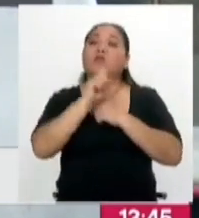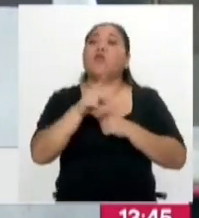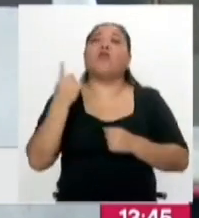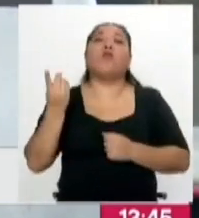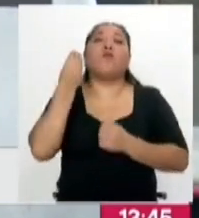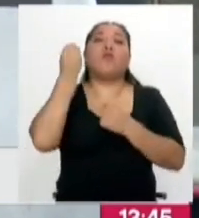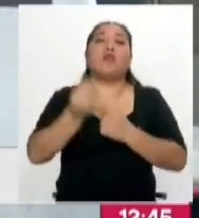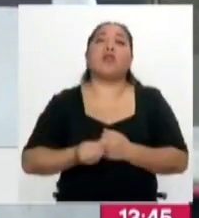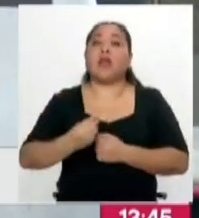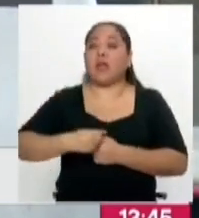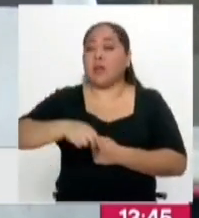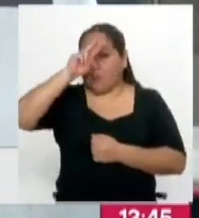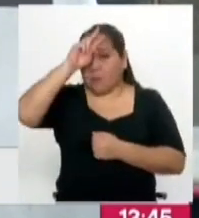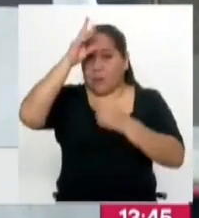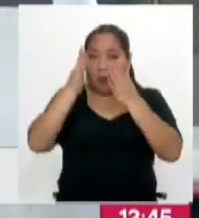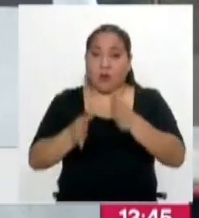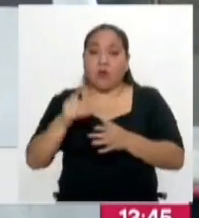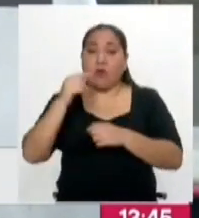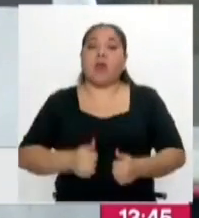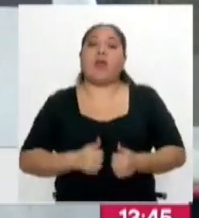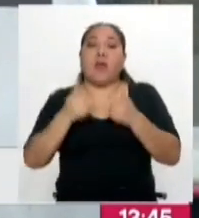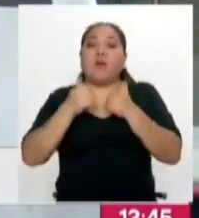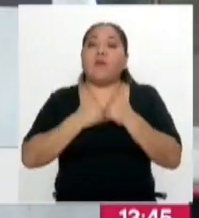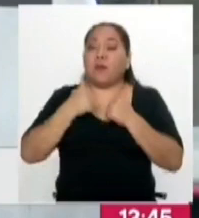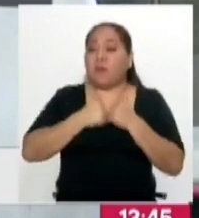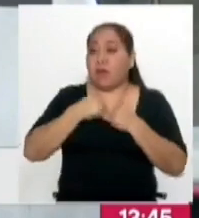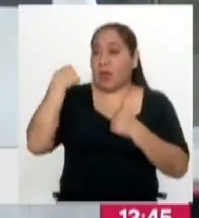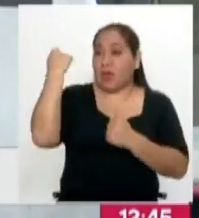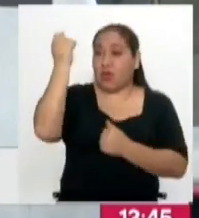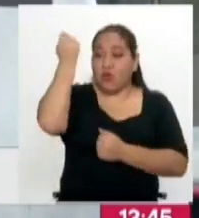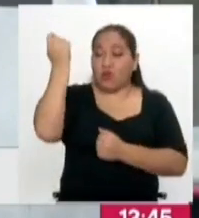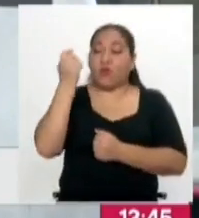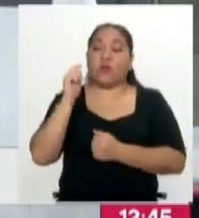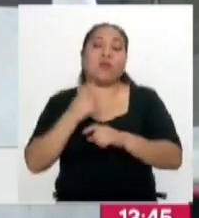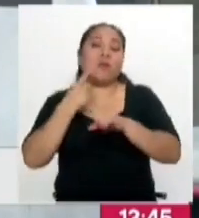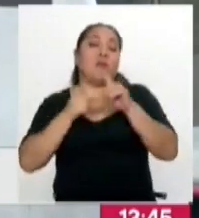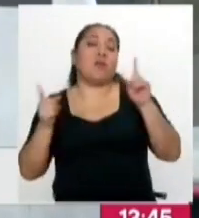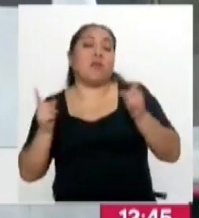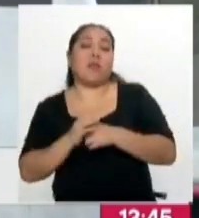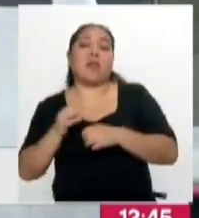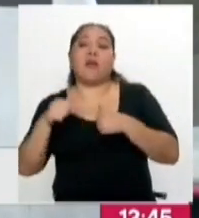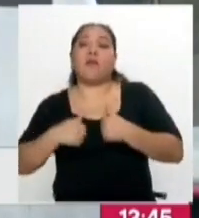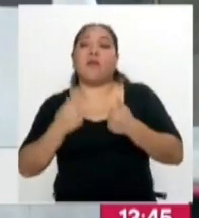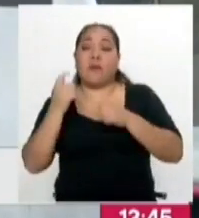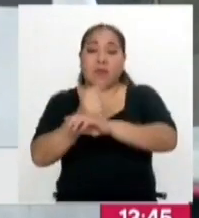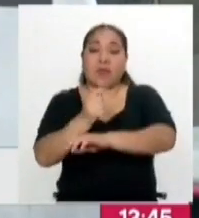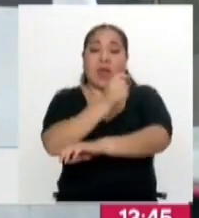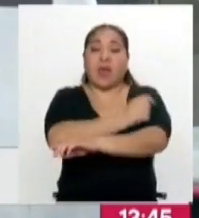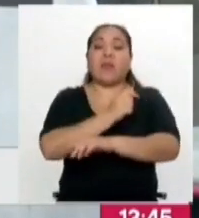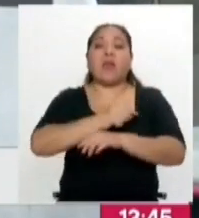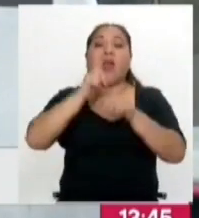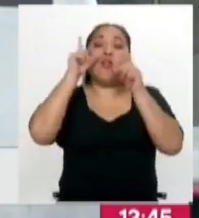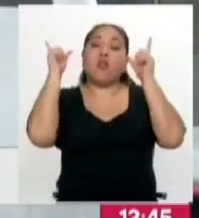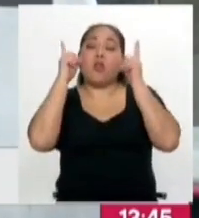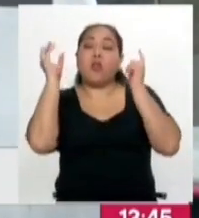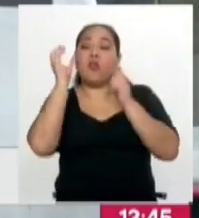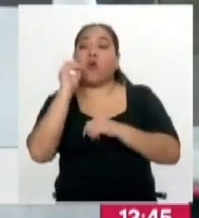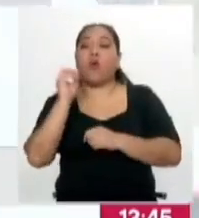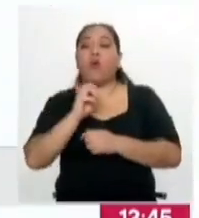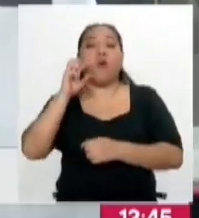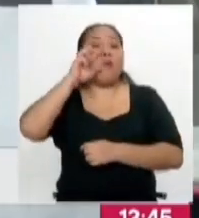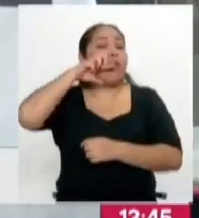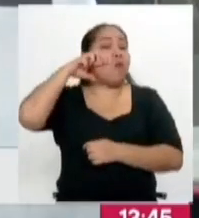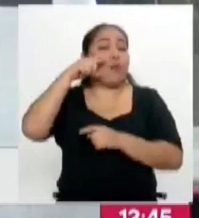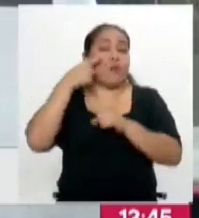Porque el peruano que vive en Tumbes no es diferente del peruano que vive en Tacna, o vive en Loreto, o vive en Puno, o vive aquí en